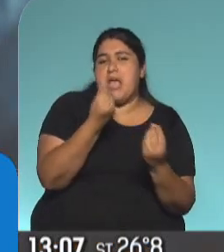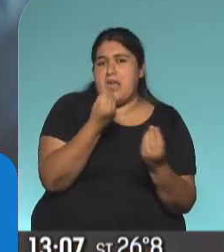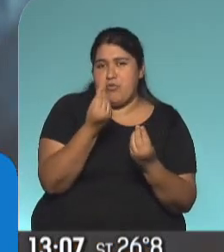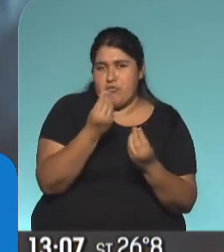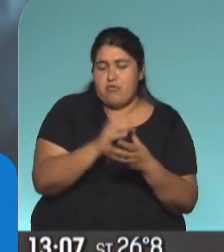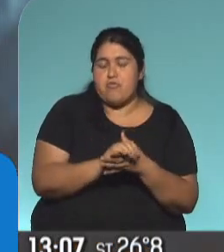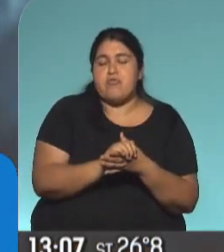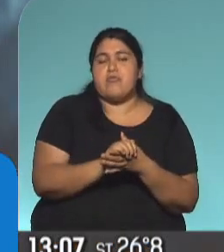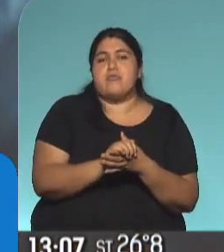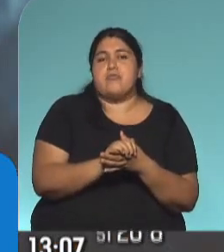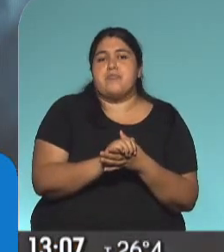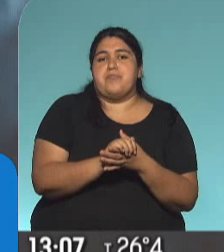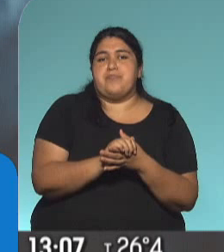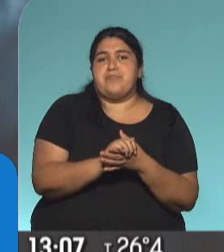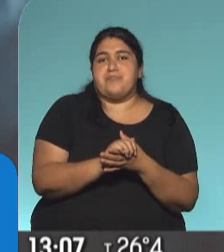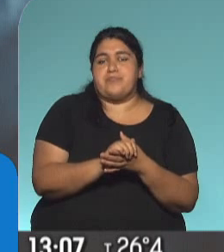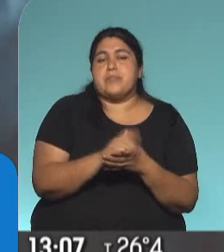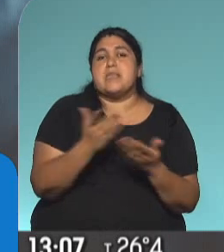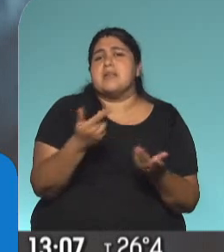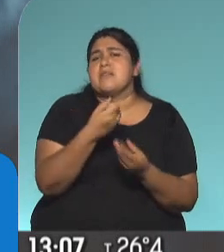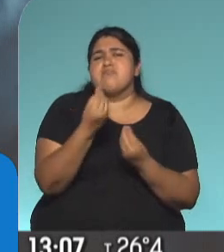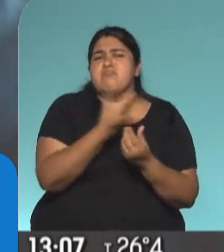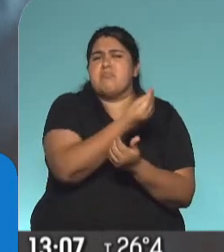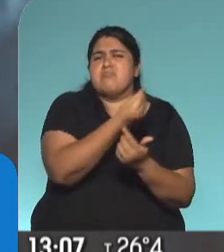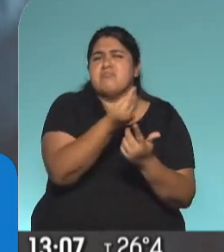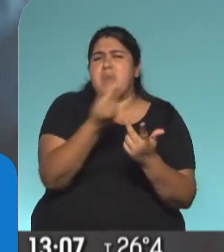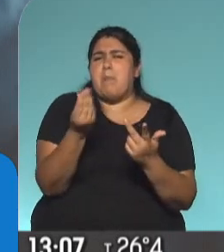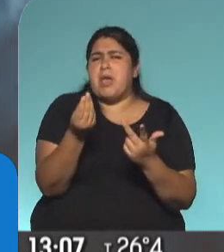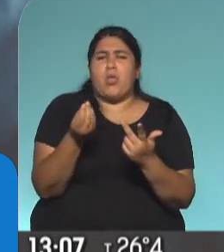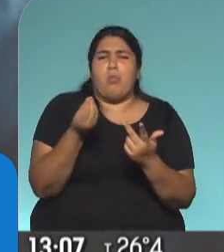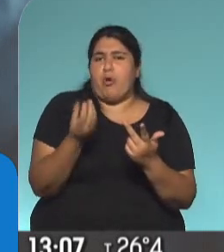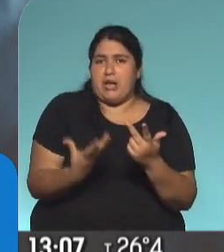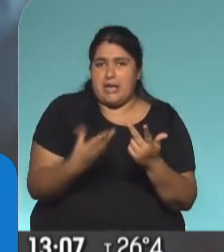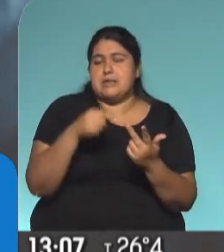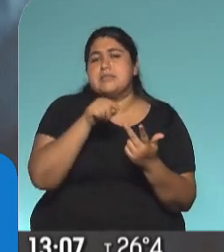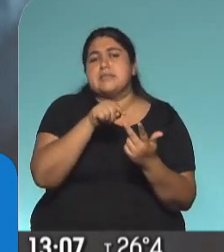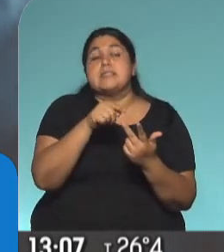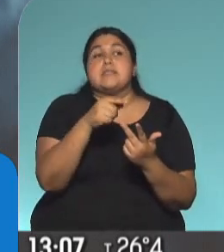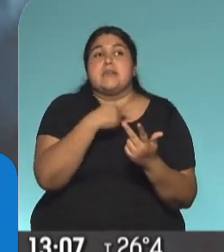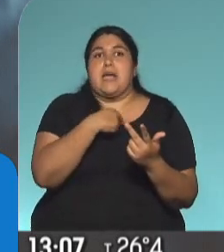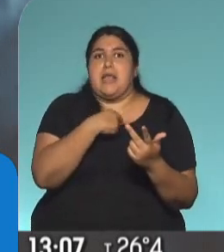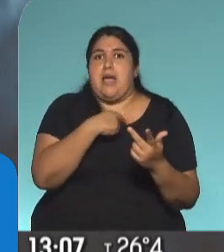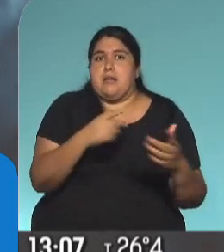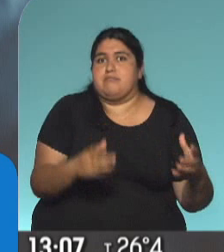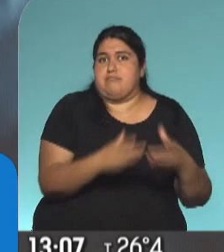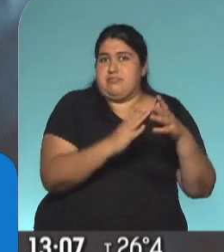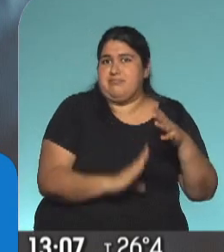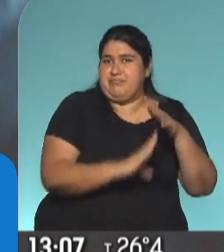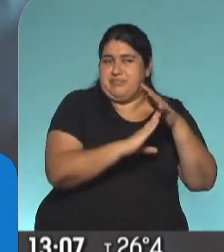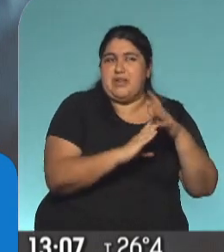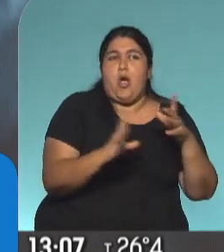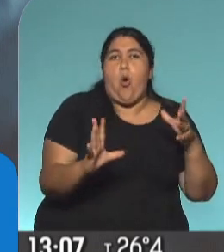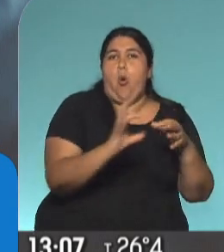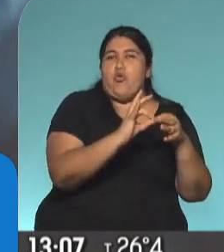de Pachacutic, Yacu Pérez. ¿Por qué? Porque esto que pretendía ser un frente, la Unión de la Nueva